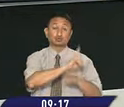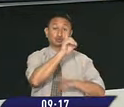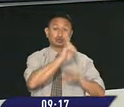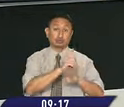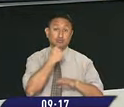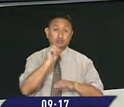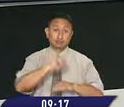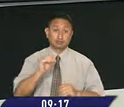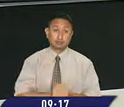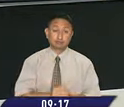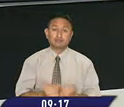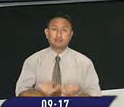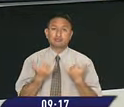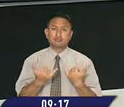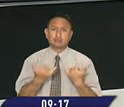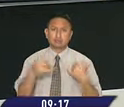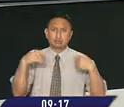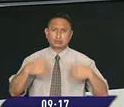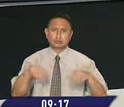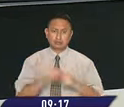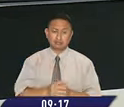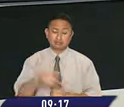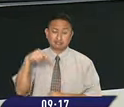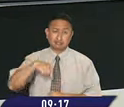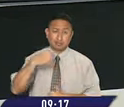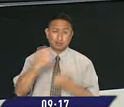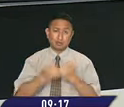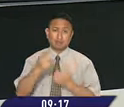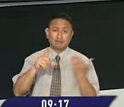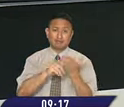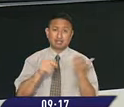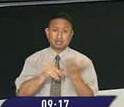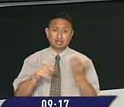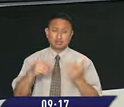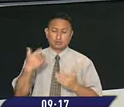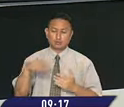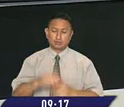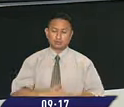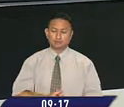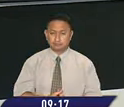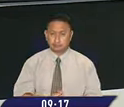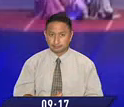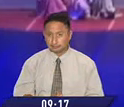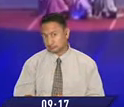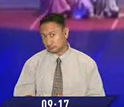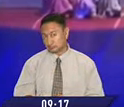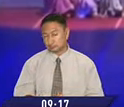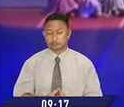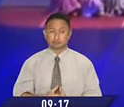corporación, ya que estarían enfrentando la peor crisis financiera de sus tiempos.